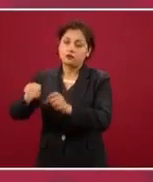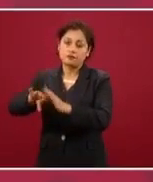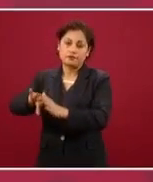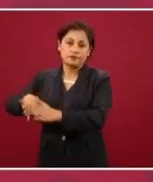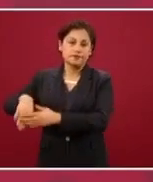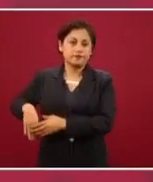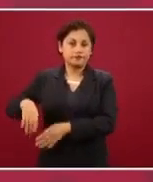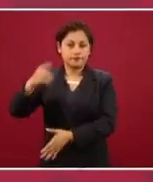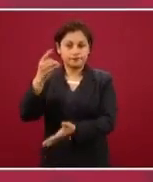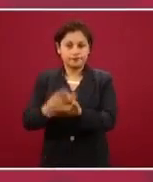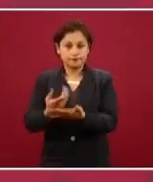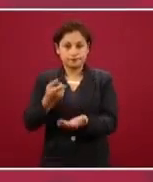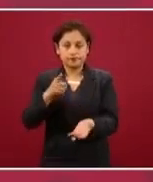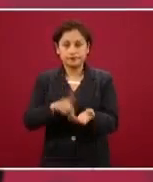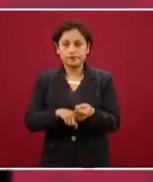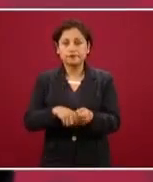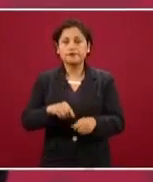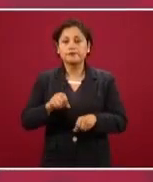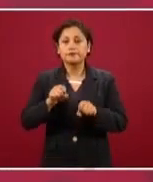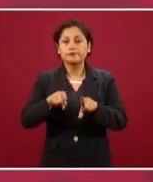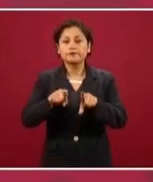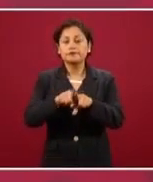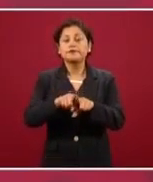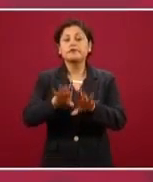que nos